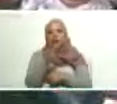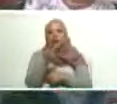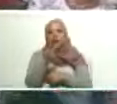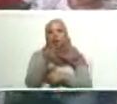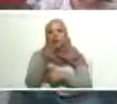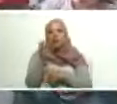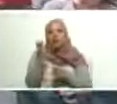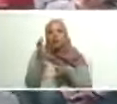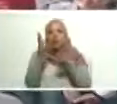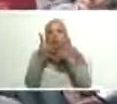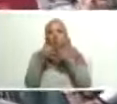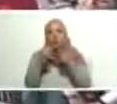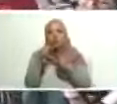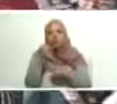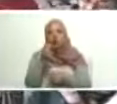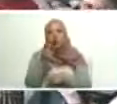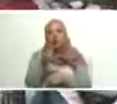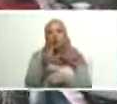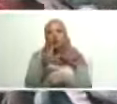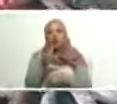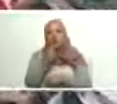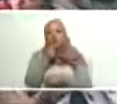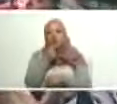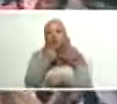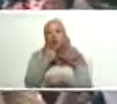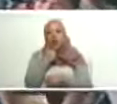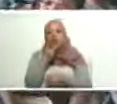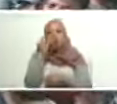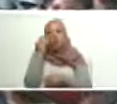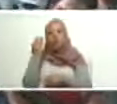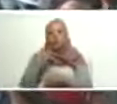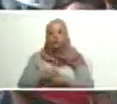el número mágico, pues. Fíjate.